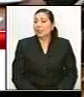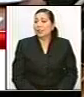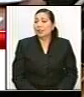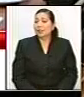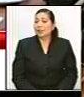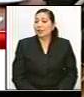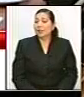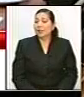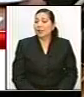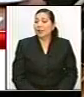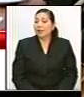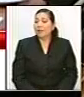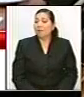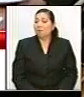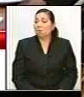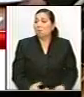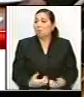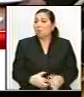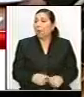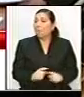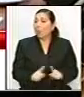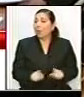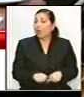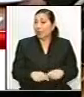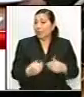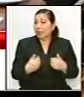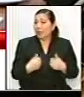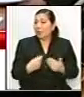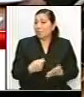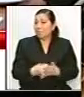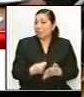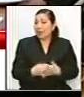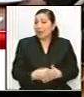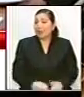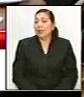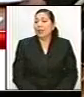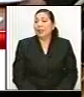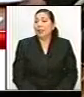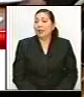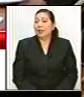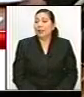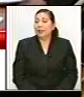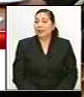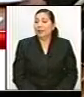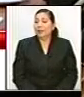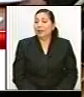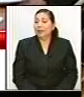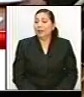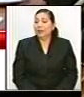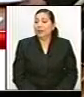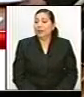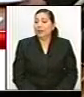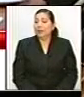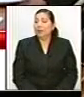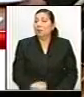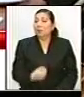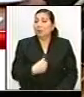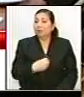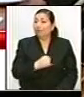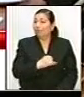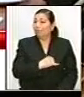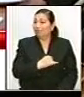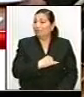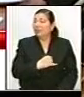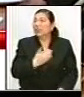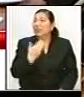¿No? Una empresa, pero tienen sueldo. Tienen sueldo. Entonces, a mí, a mi institución y las